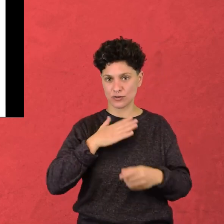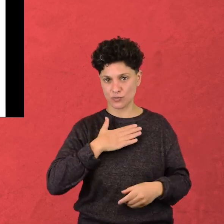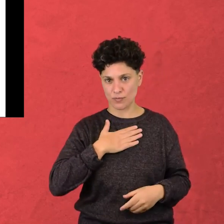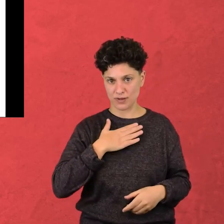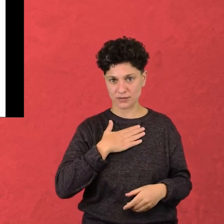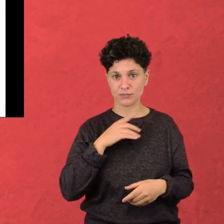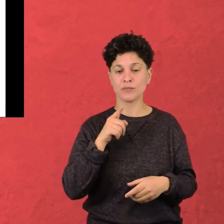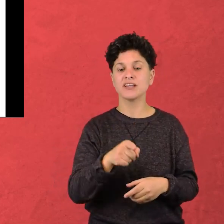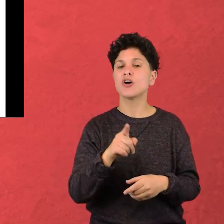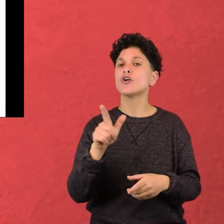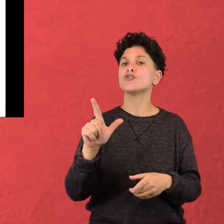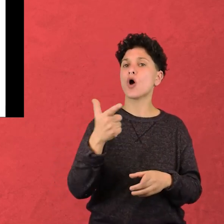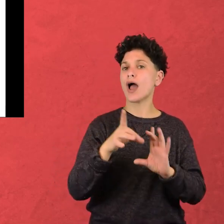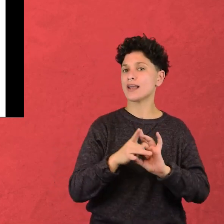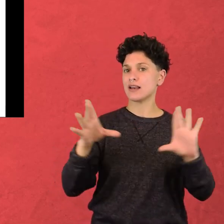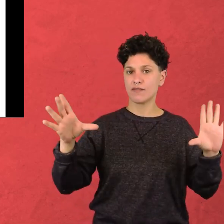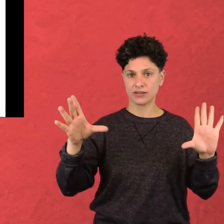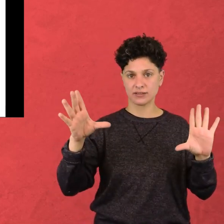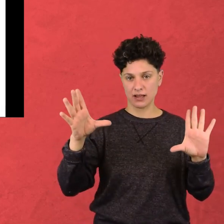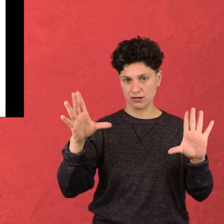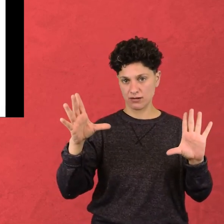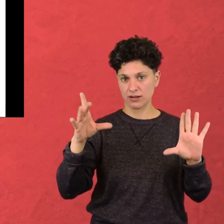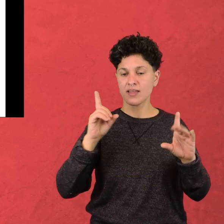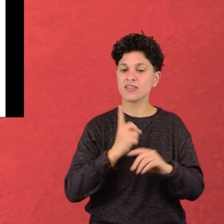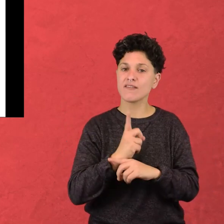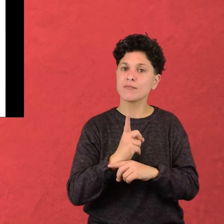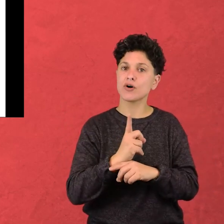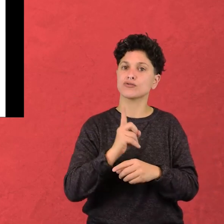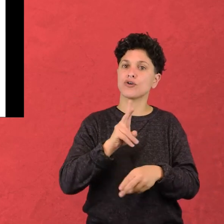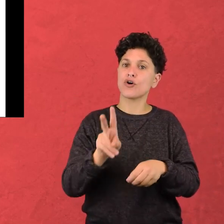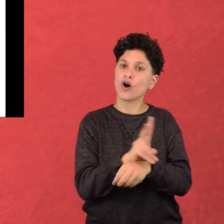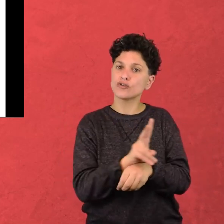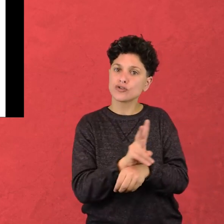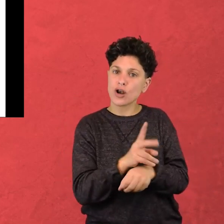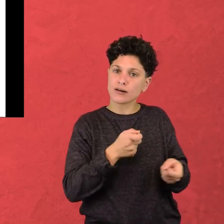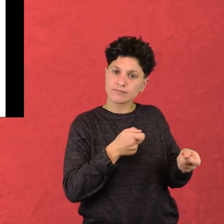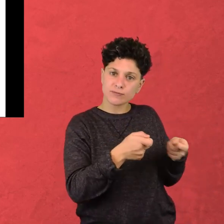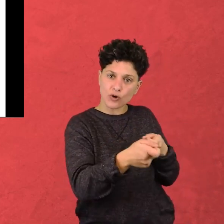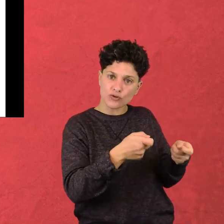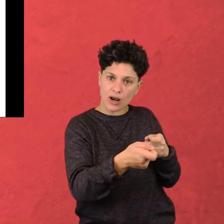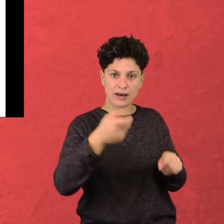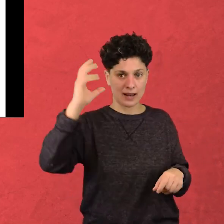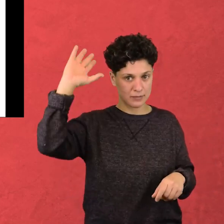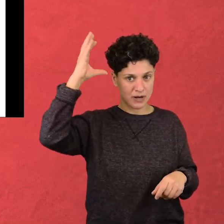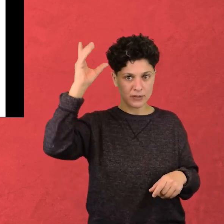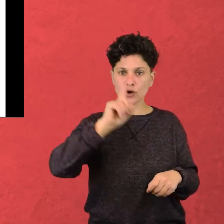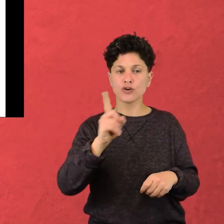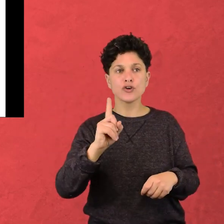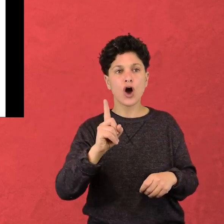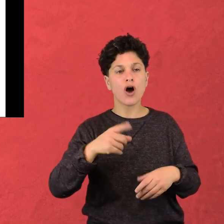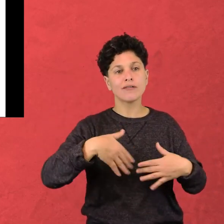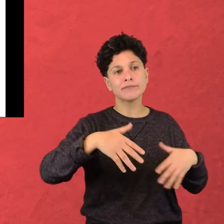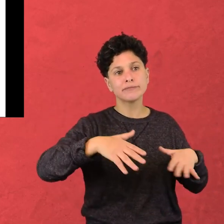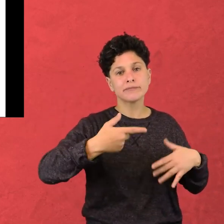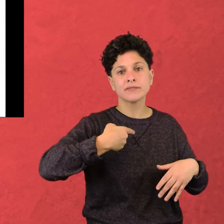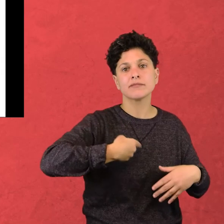uno mismo. ¿Tá? Pero aquí no encontramos la libertad. Para poder ser libres debemos incluso hasta